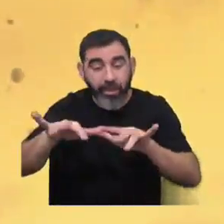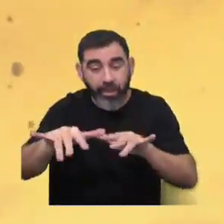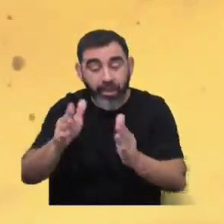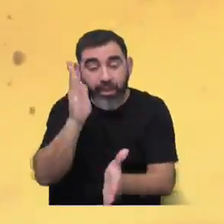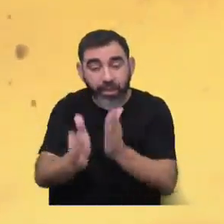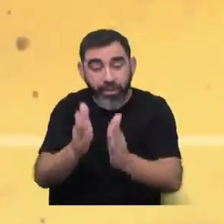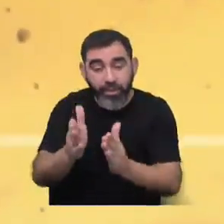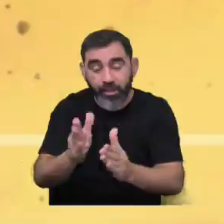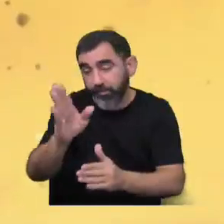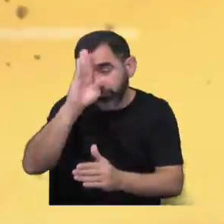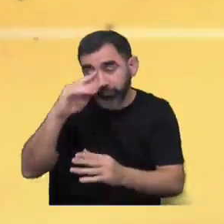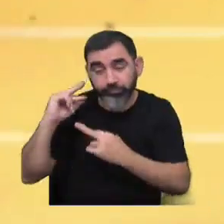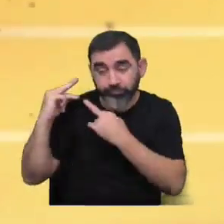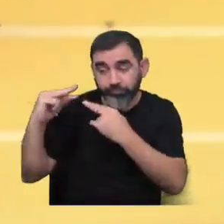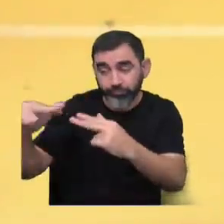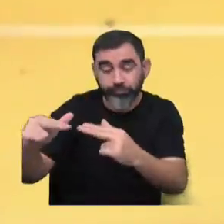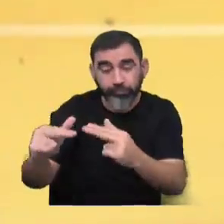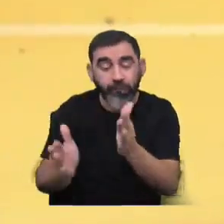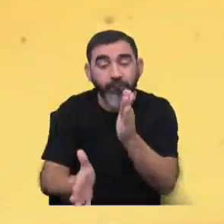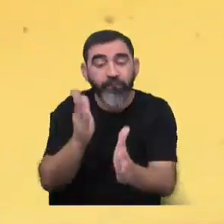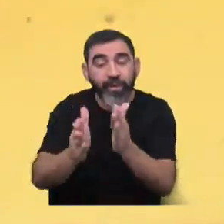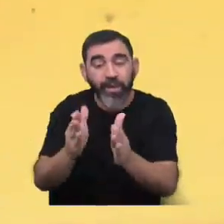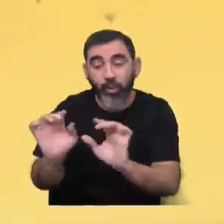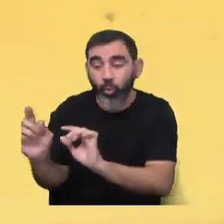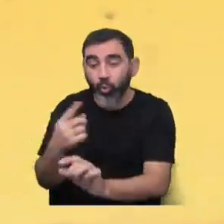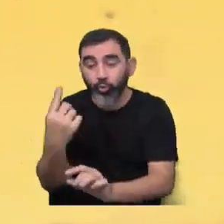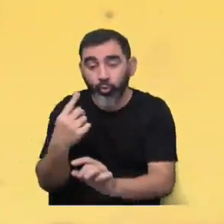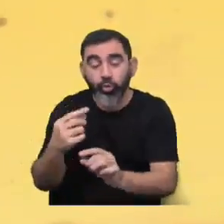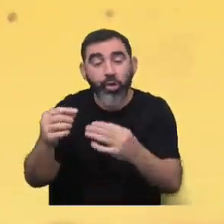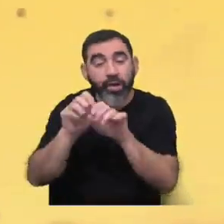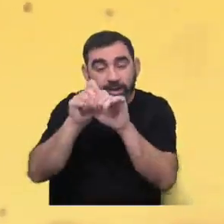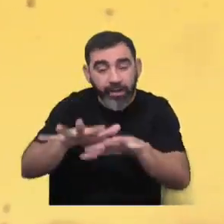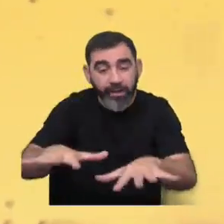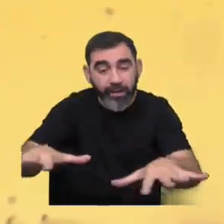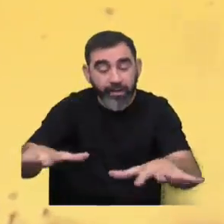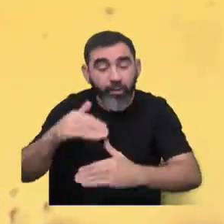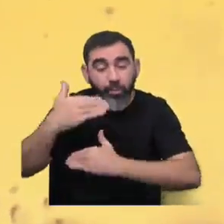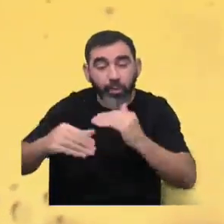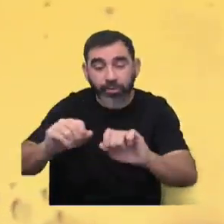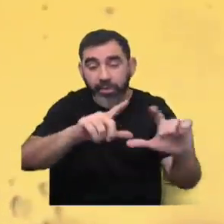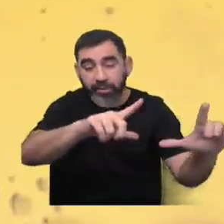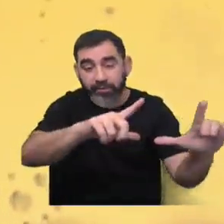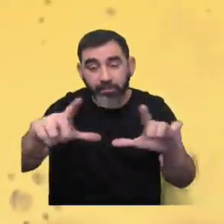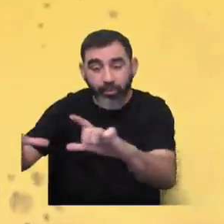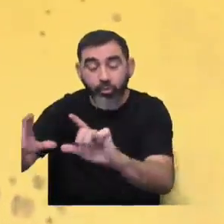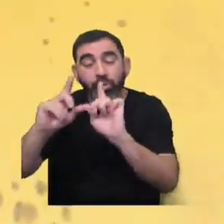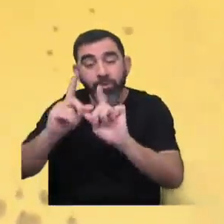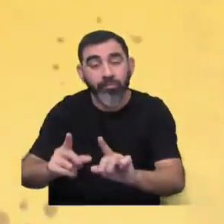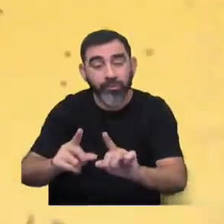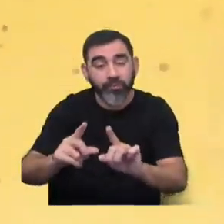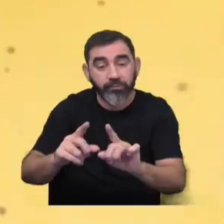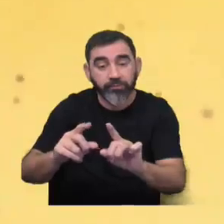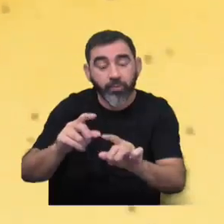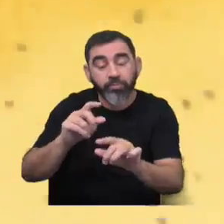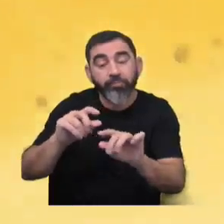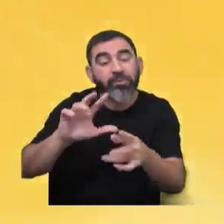la sustentabilidad, utilizando vehículos autónomos, redes neuronales y procesamiento de imágenes. Además, incluye el diseño de